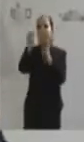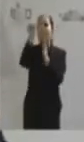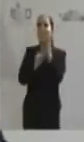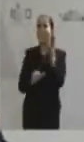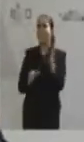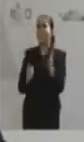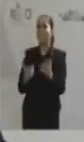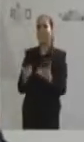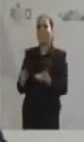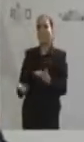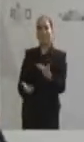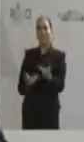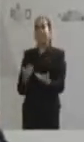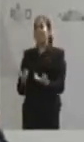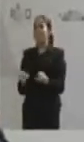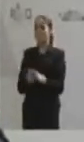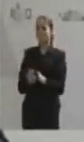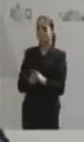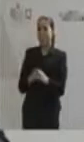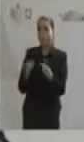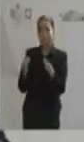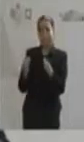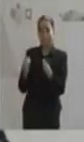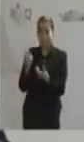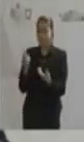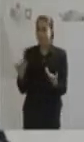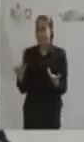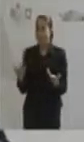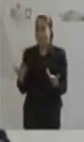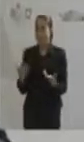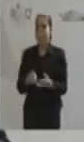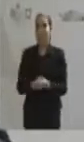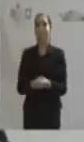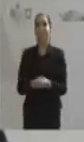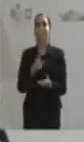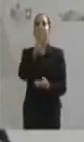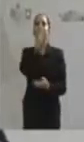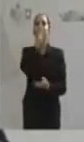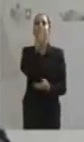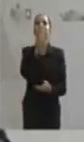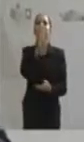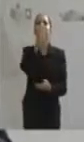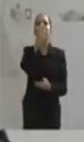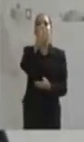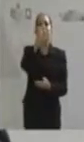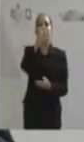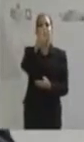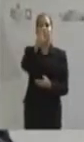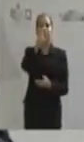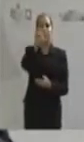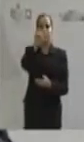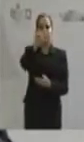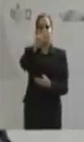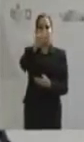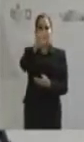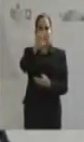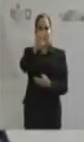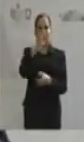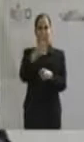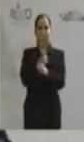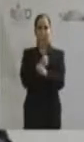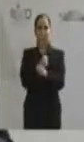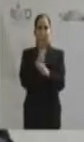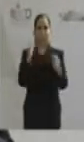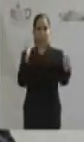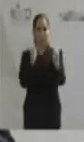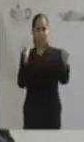la palabra debate, debatir. Y es lo que vengo yo a hacer aquí, de cara y de frente a todos los queretanos.